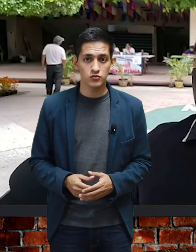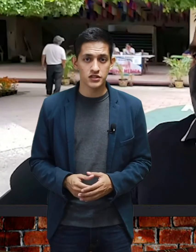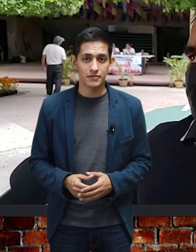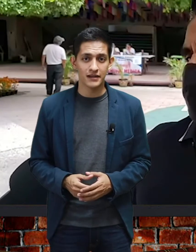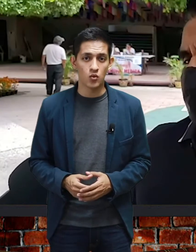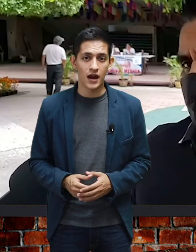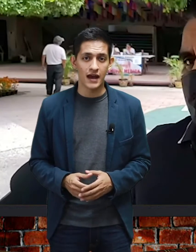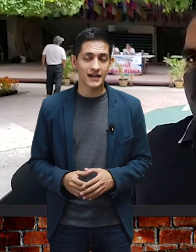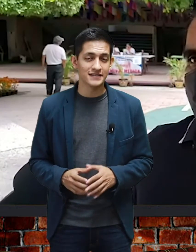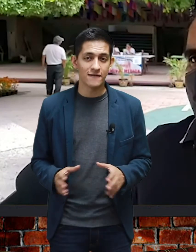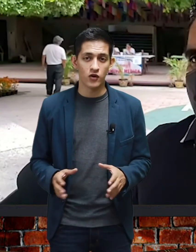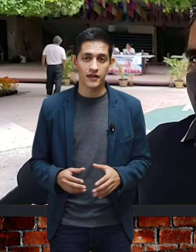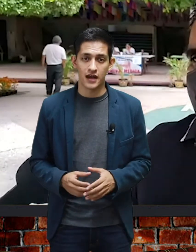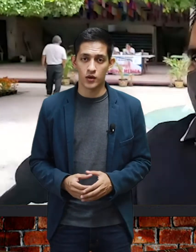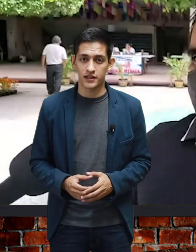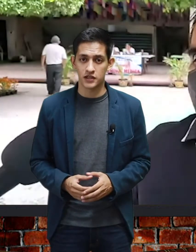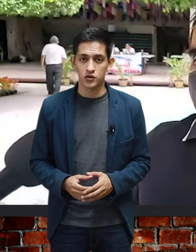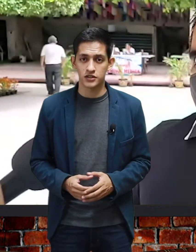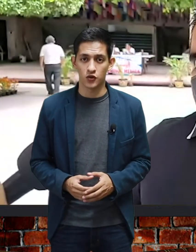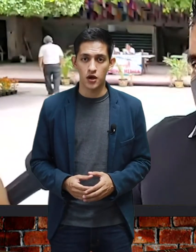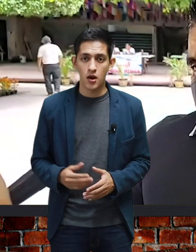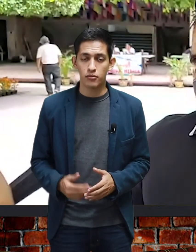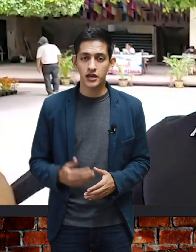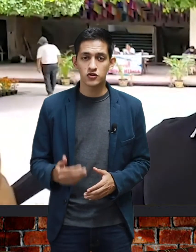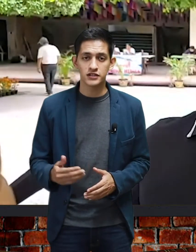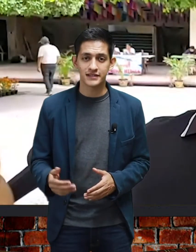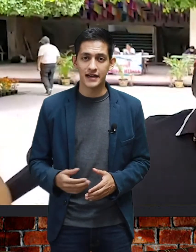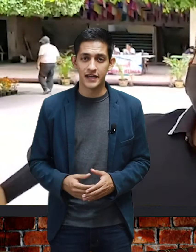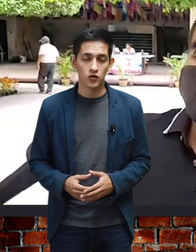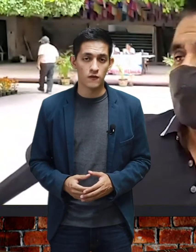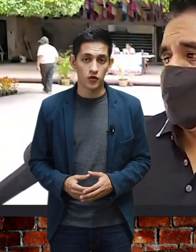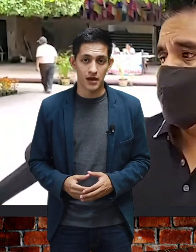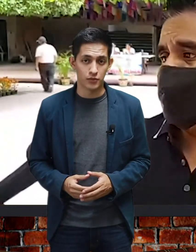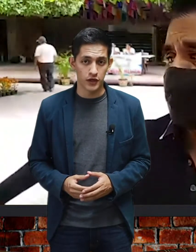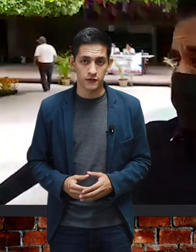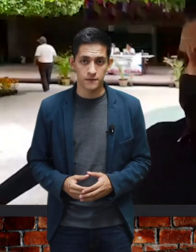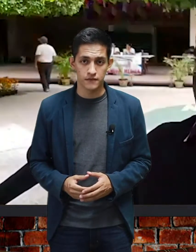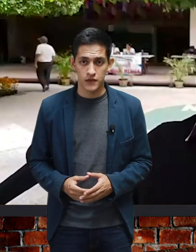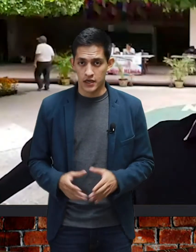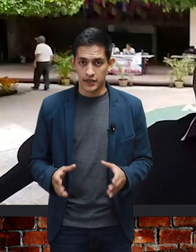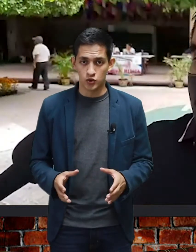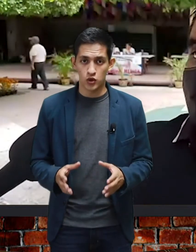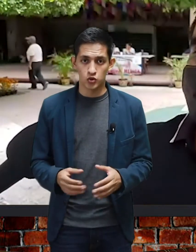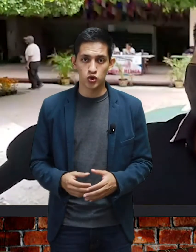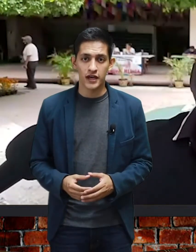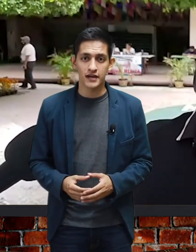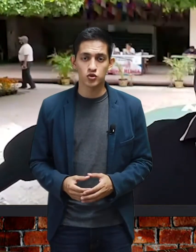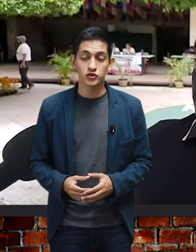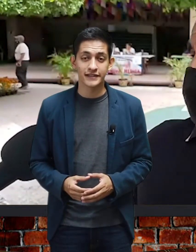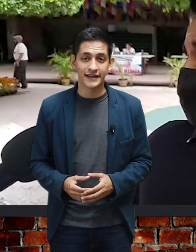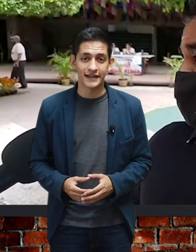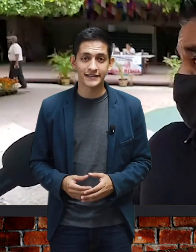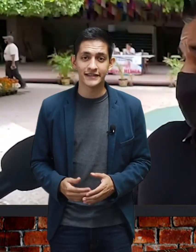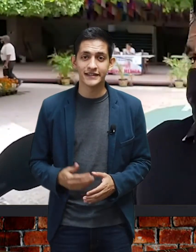actual gobierno municipal de Iguala está fuera de la cuarta transformación porque no se está alineando conforme al proyecto. Incluso acusó que